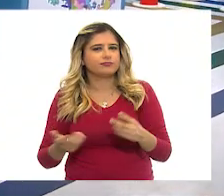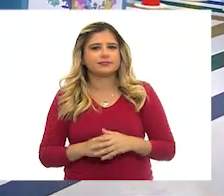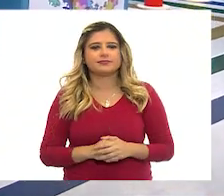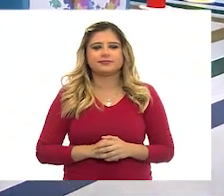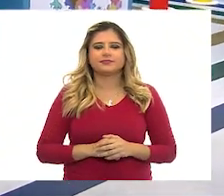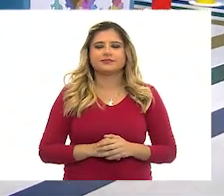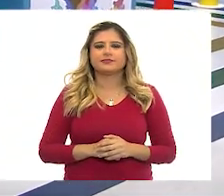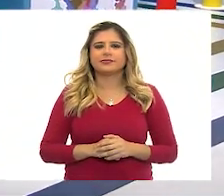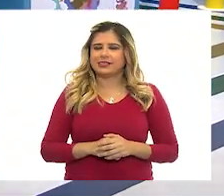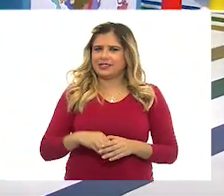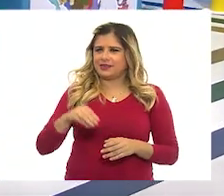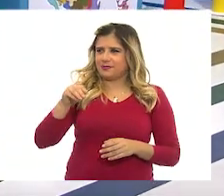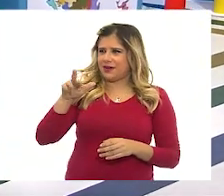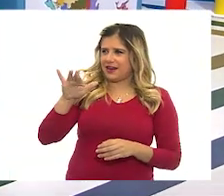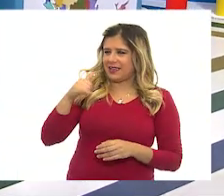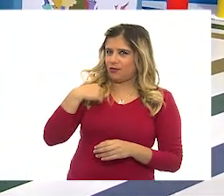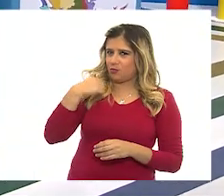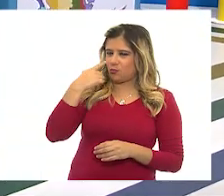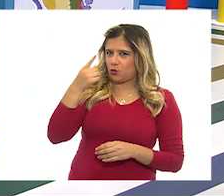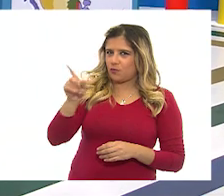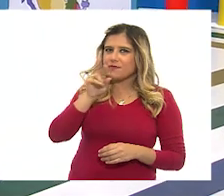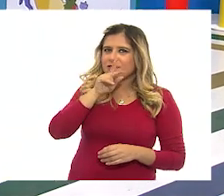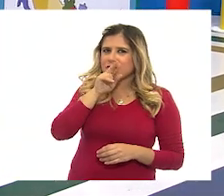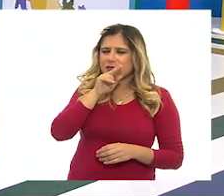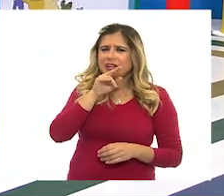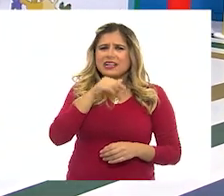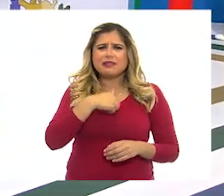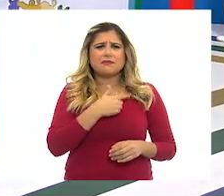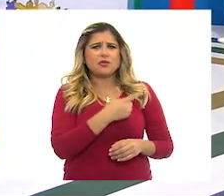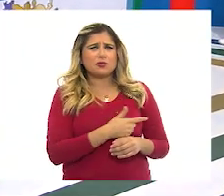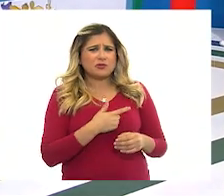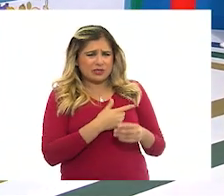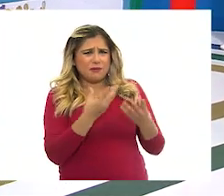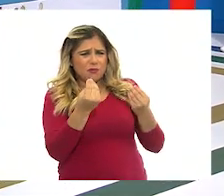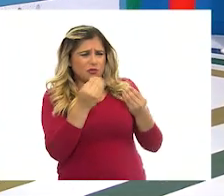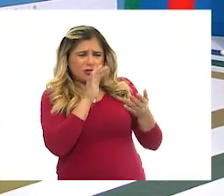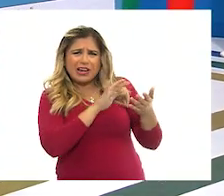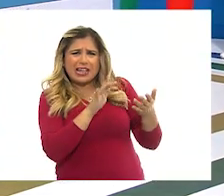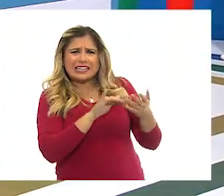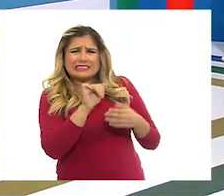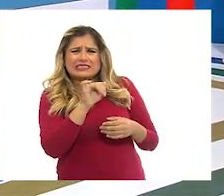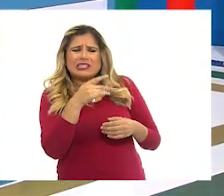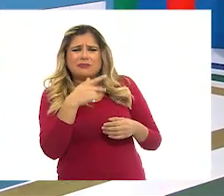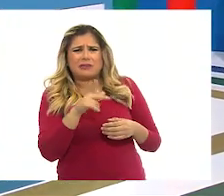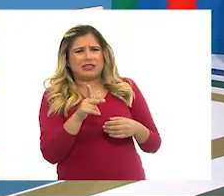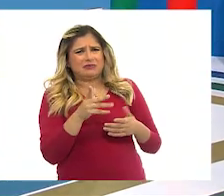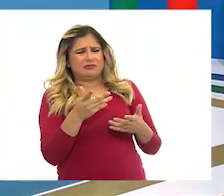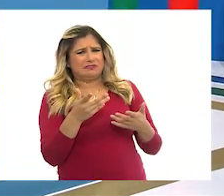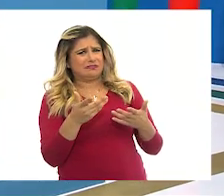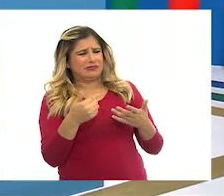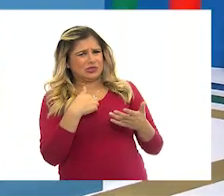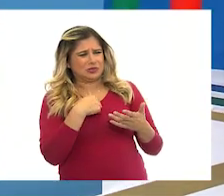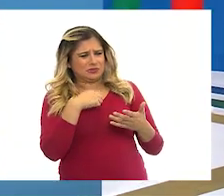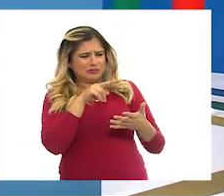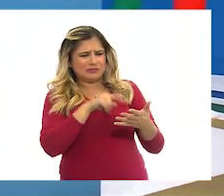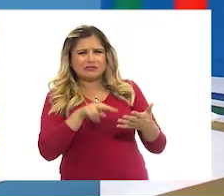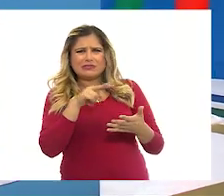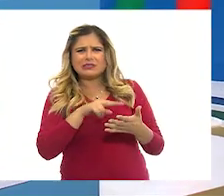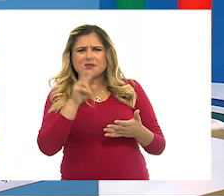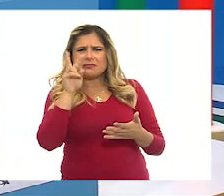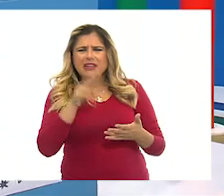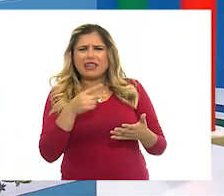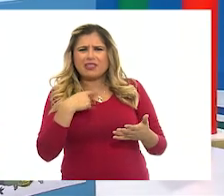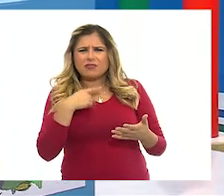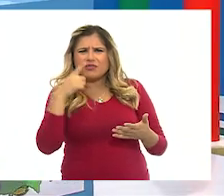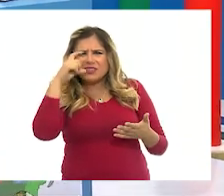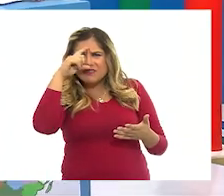¿Qué pasa, María? Te veo preocupada. Pues es que me gustaron muchísimo, pero al mismo tiempo me dejaron sin palabras, anonadada.